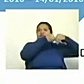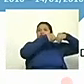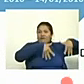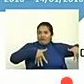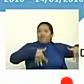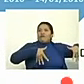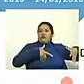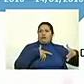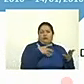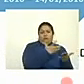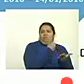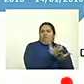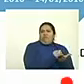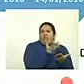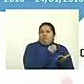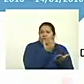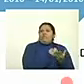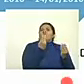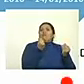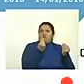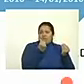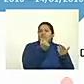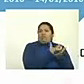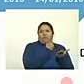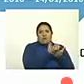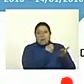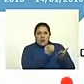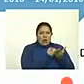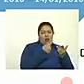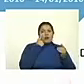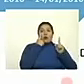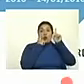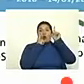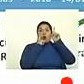de la contratación pero que operan como pirámides.